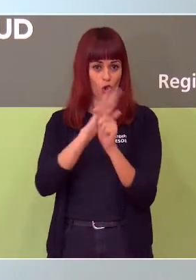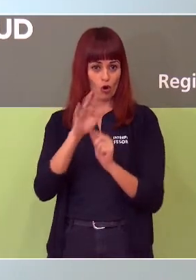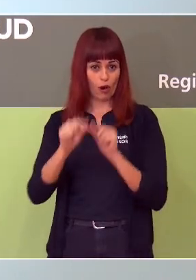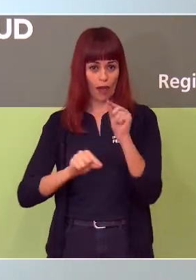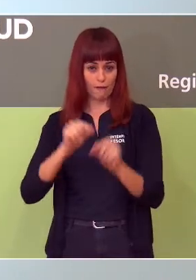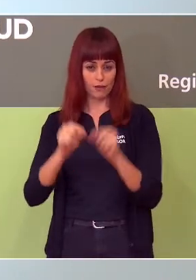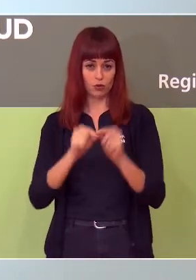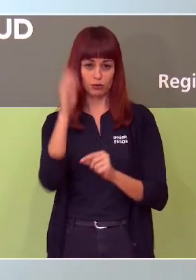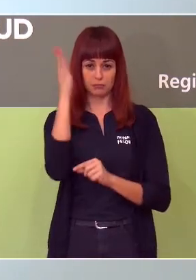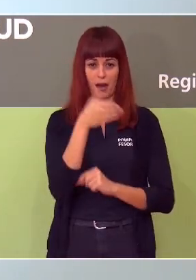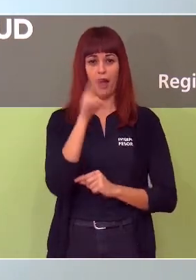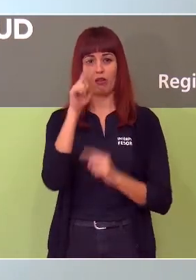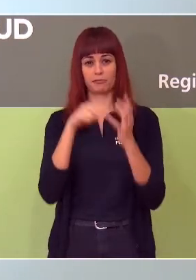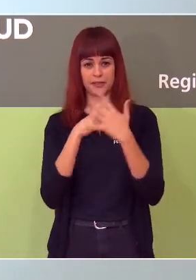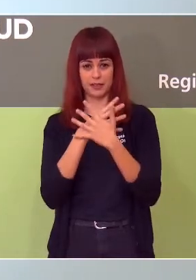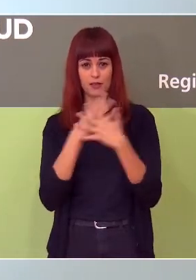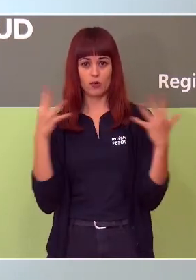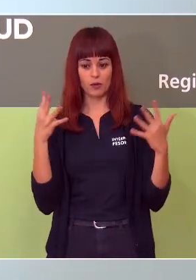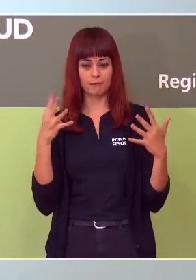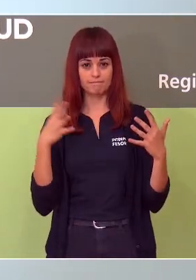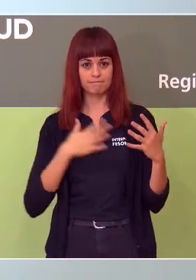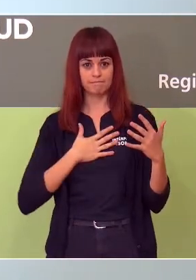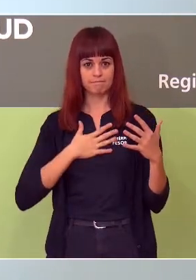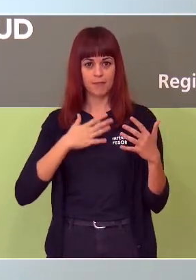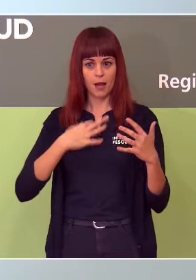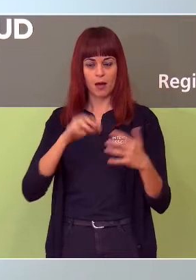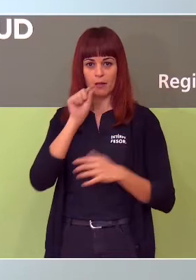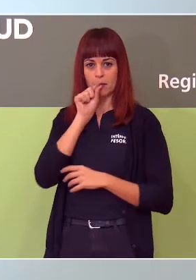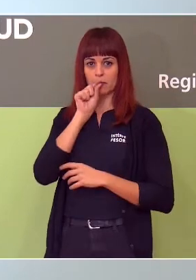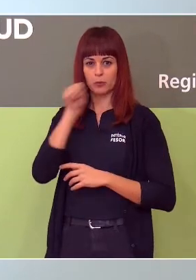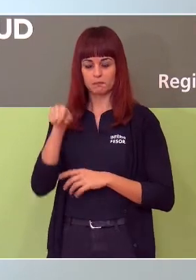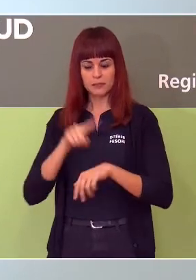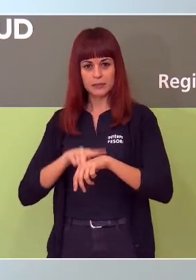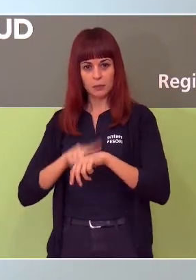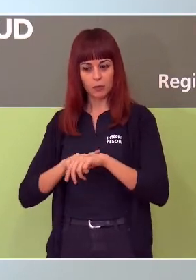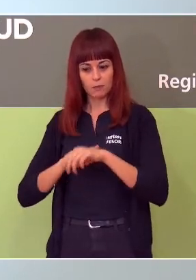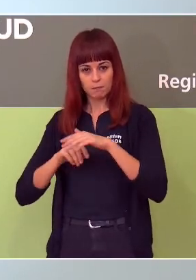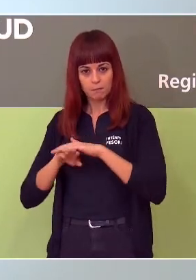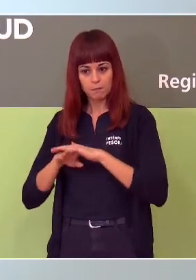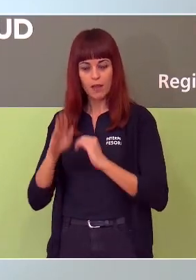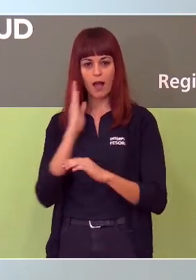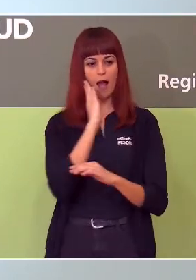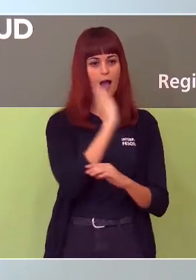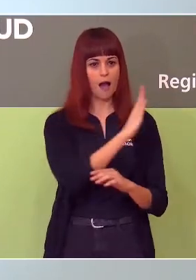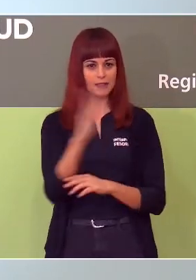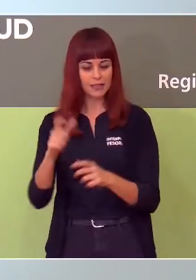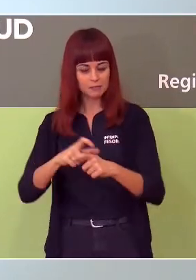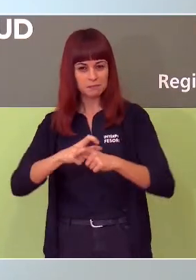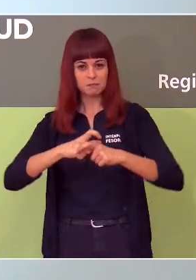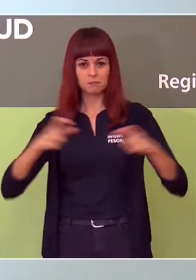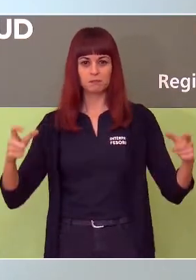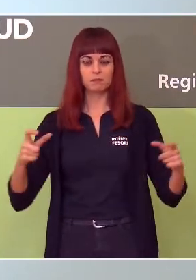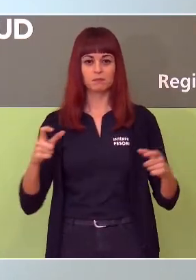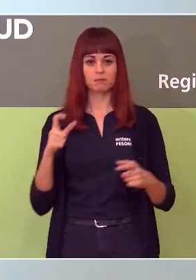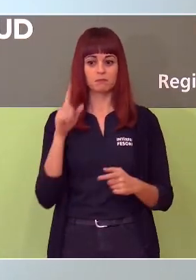coronavirus COVID-19, es capaz de contagiar durante un largo periodo de tiempo, afectar a muchas personas, hacerlo